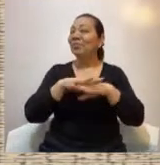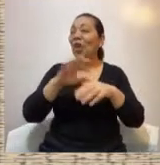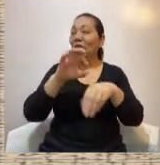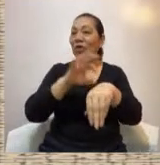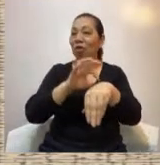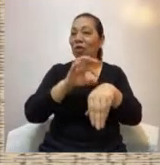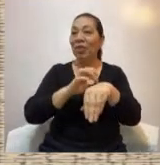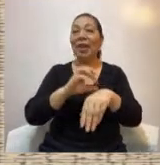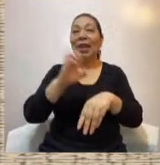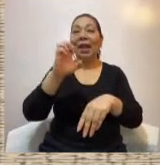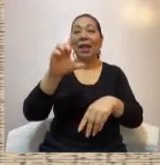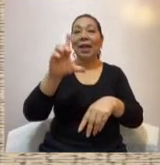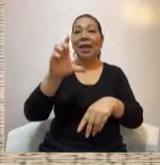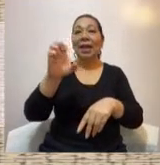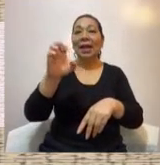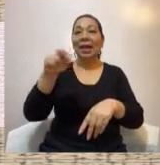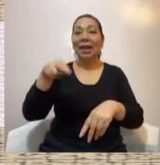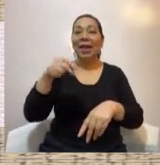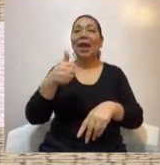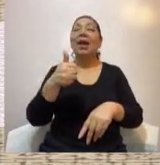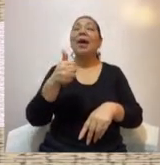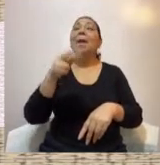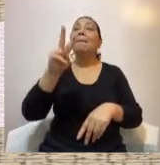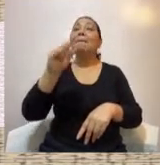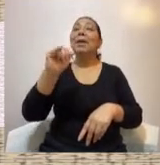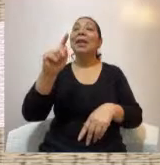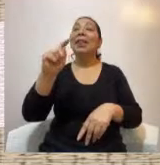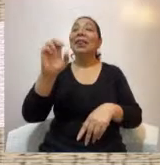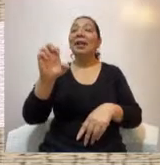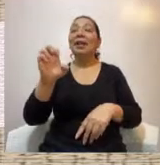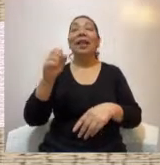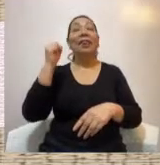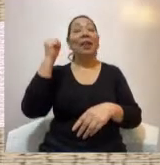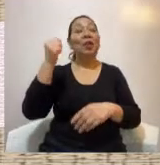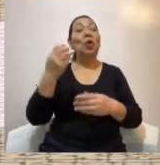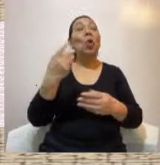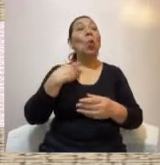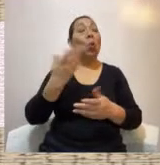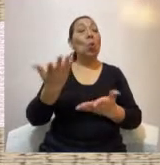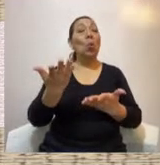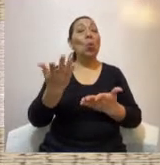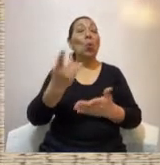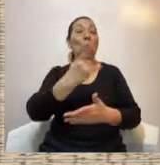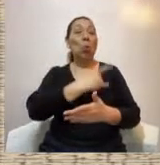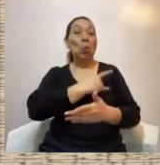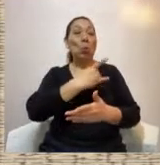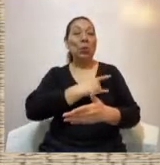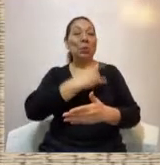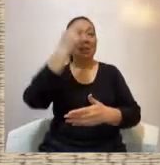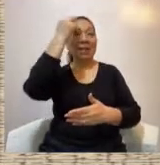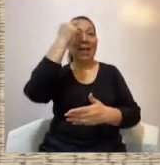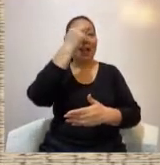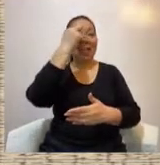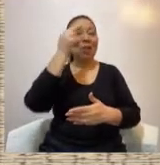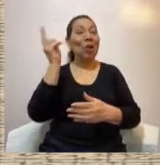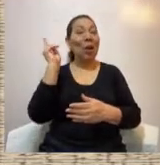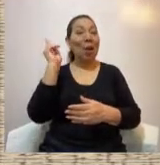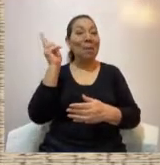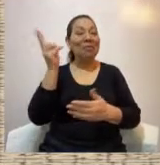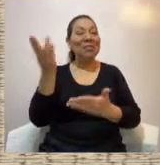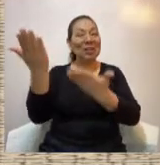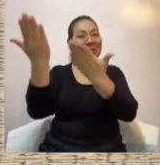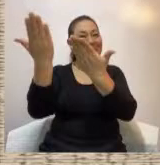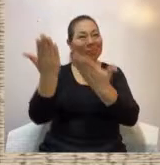Se trata de la doctora Elena Albites, profesora de la Facultad de Derecho de la Pontificia Universidad Católica del